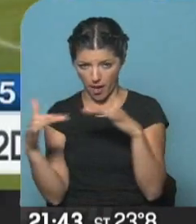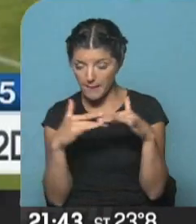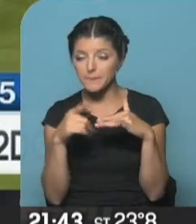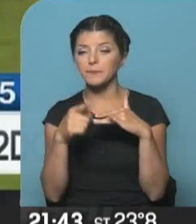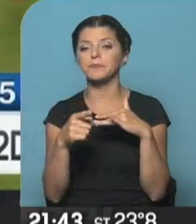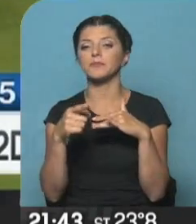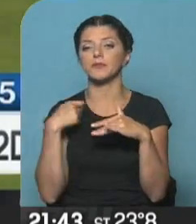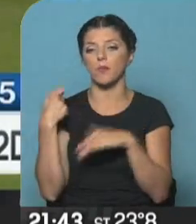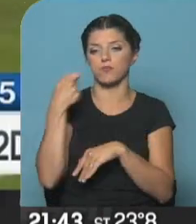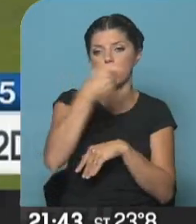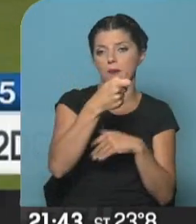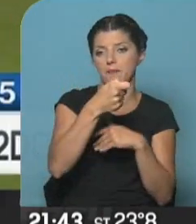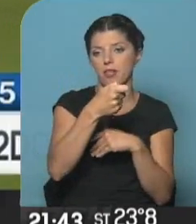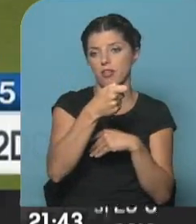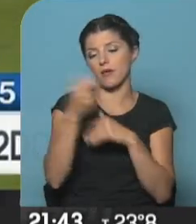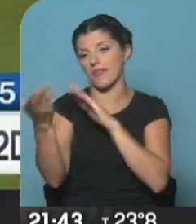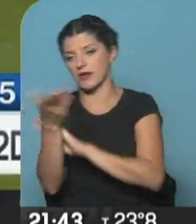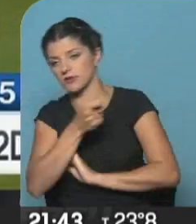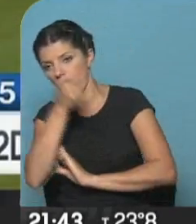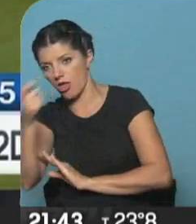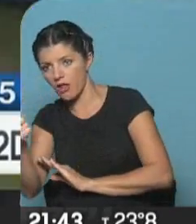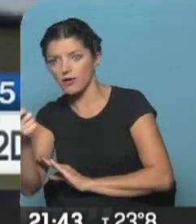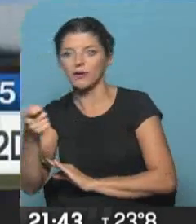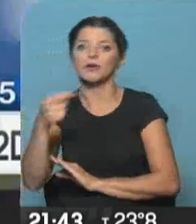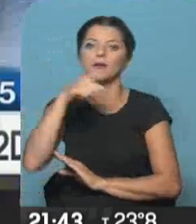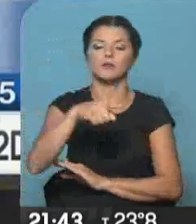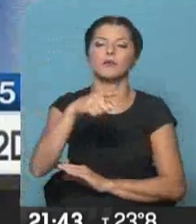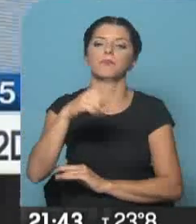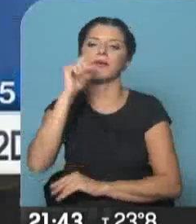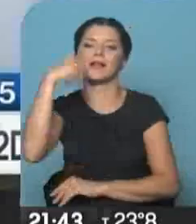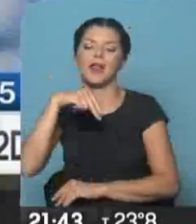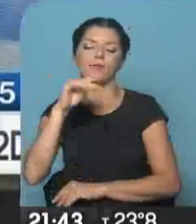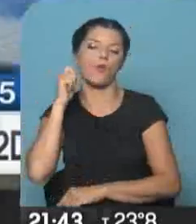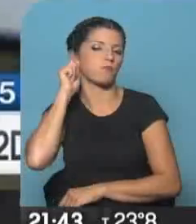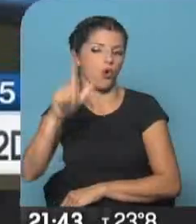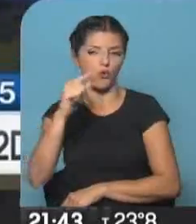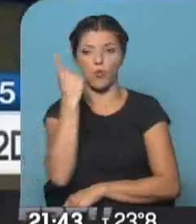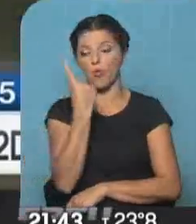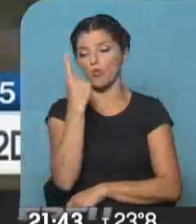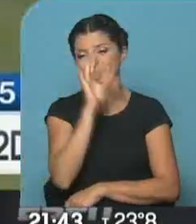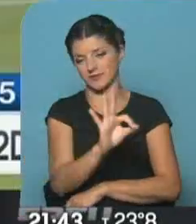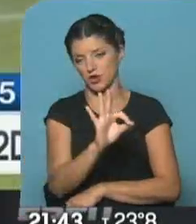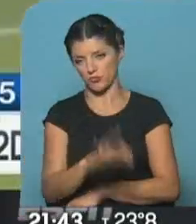pelota va a volver hacia la derecha y el gol de Lang para la victoria del equipo suizo 1-0.